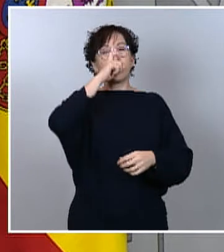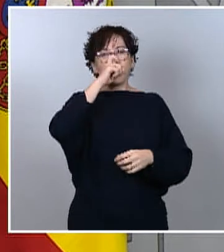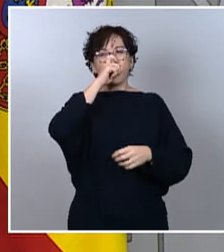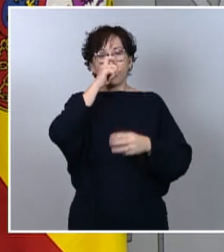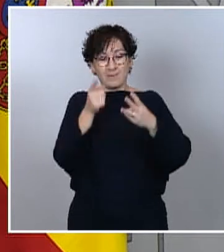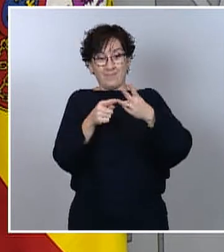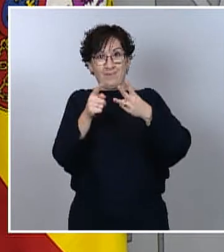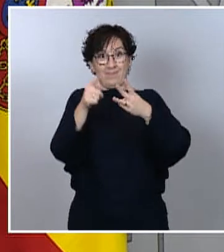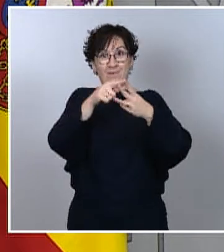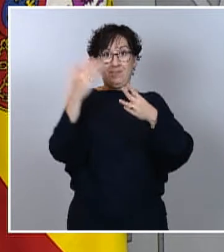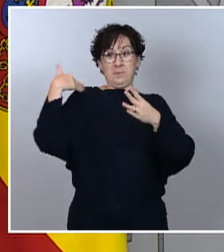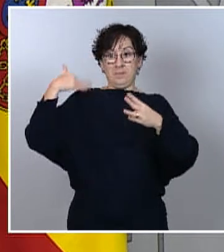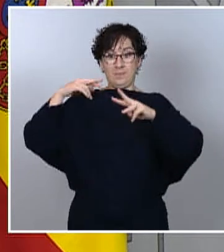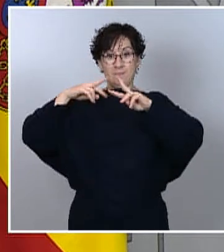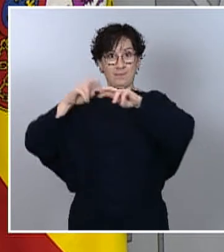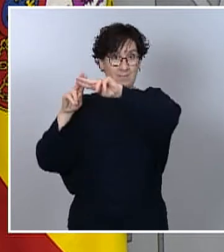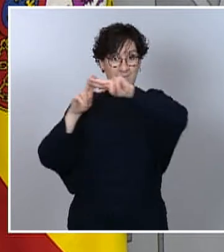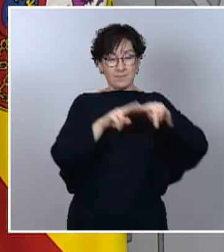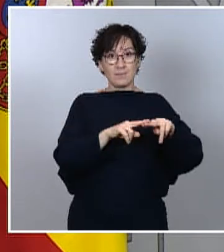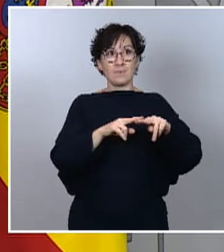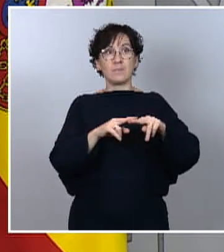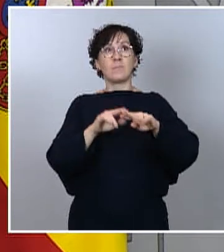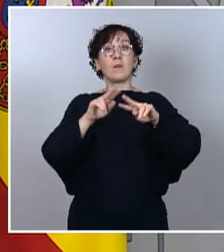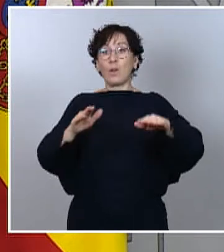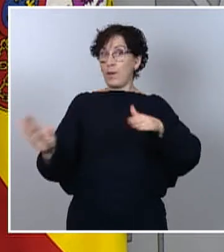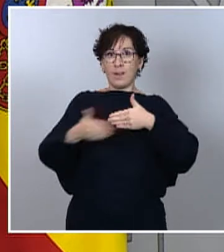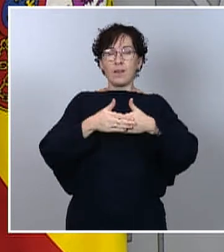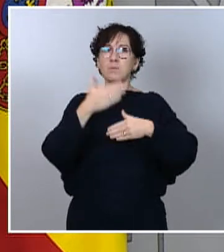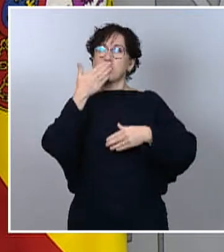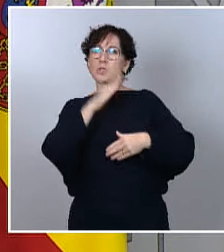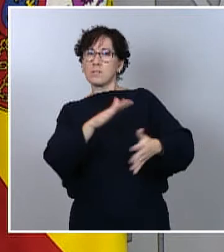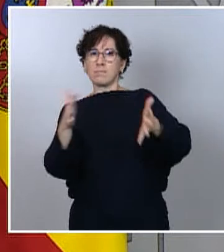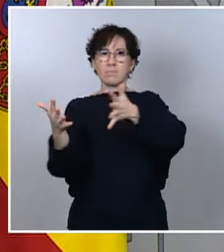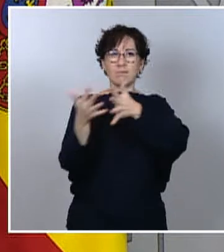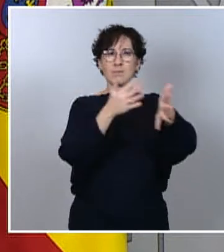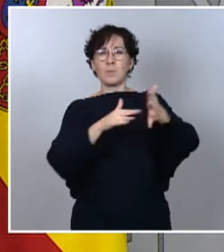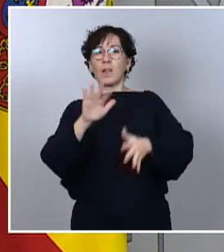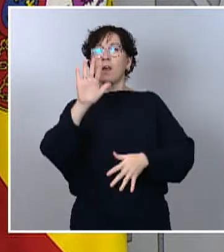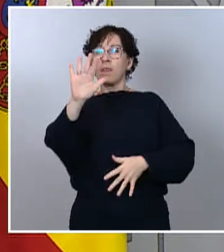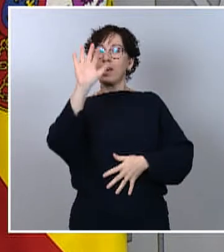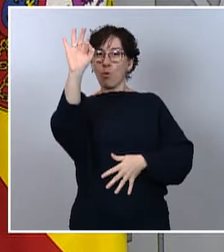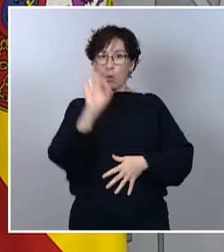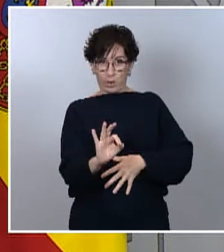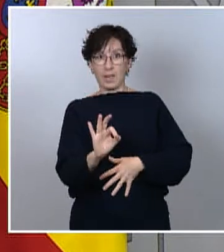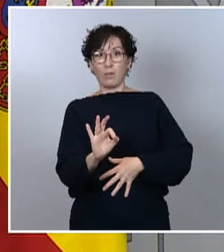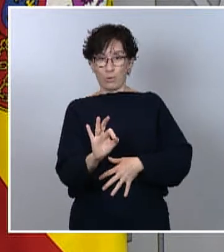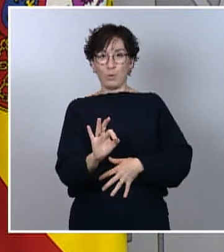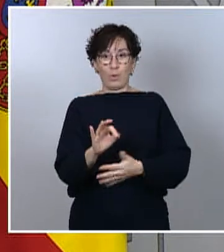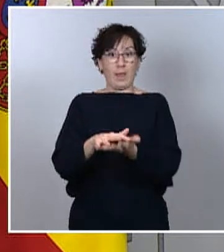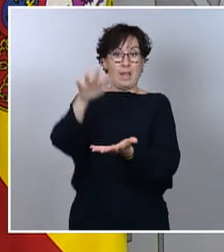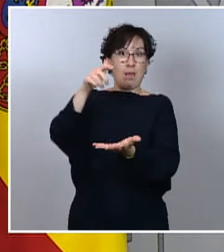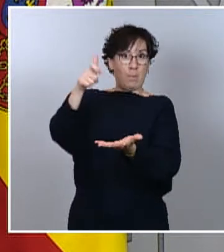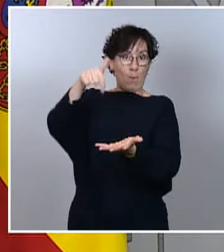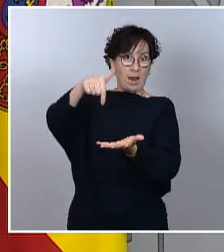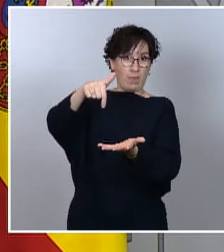de seroprevalencia, estimábamos en torno a un 5% de prevalencia en toda España. Esto